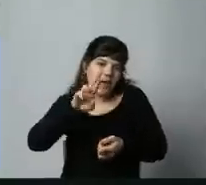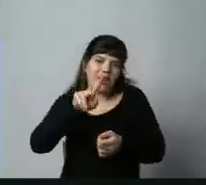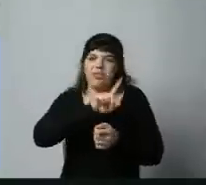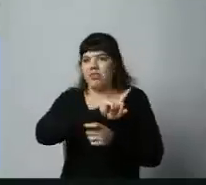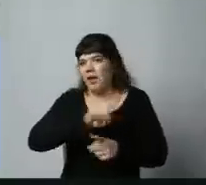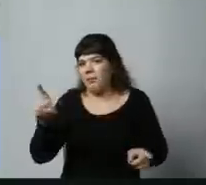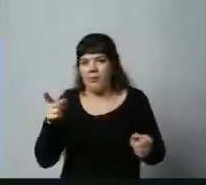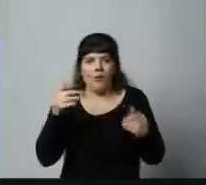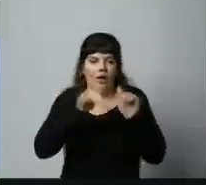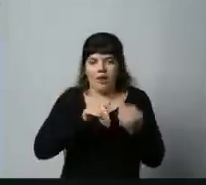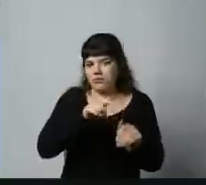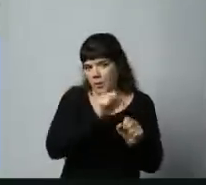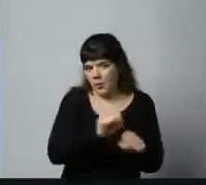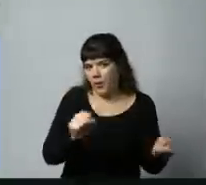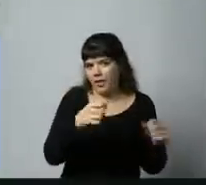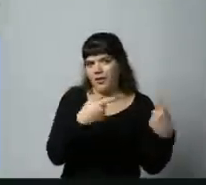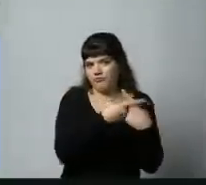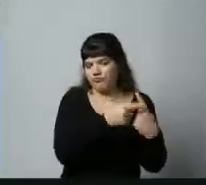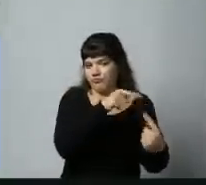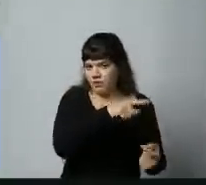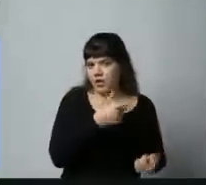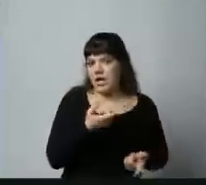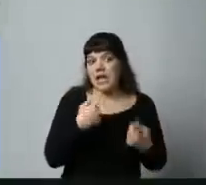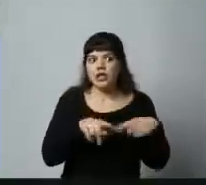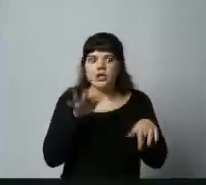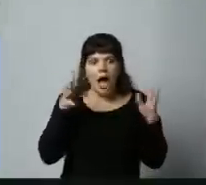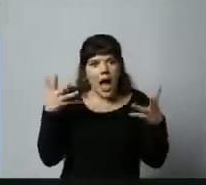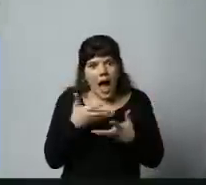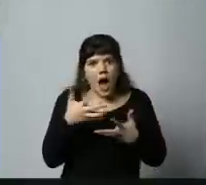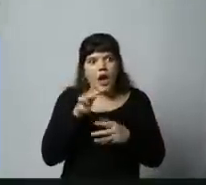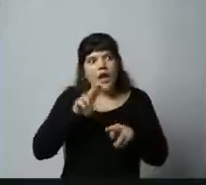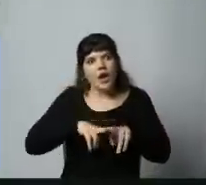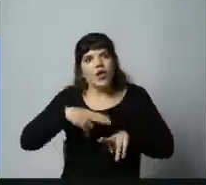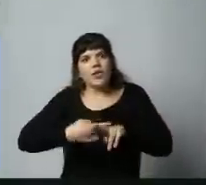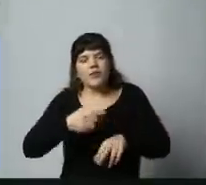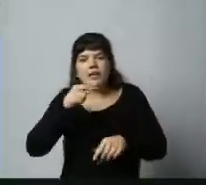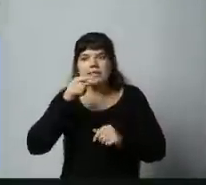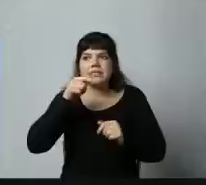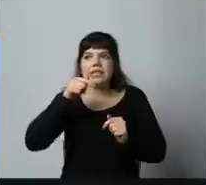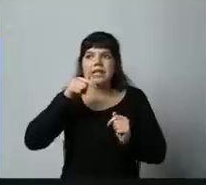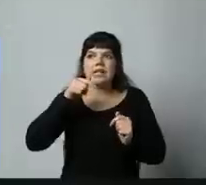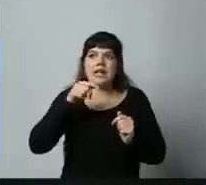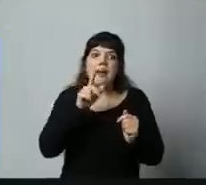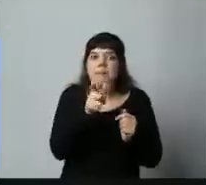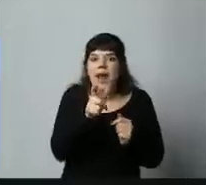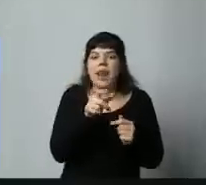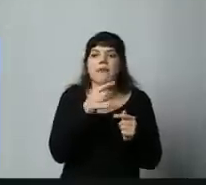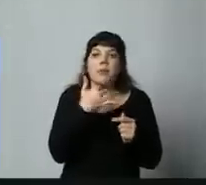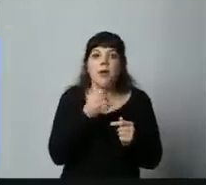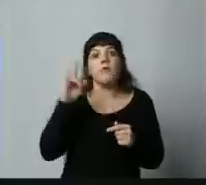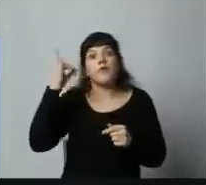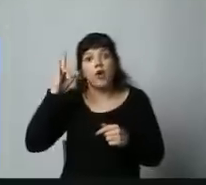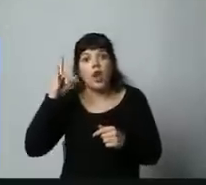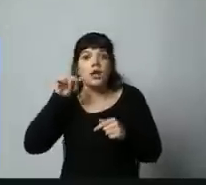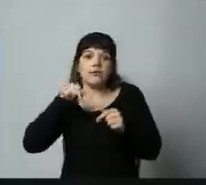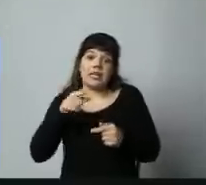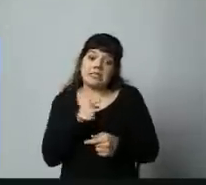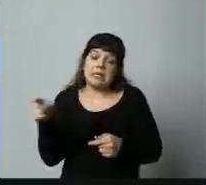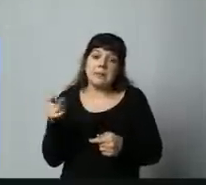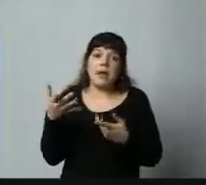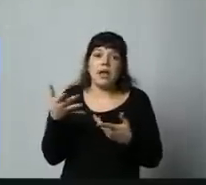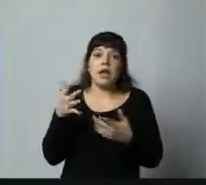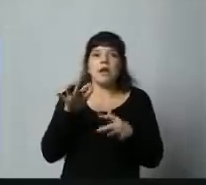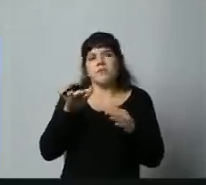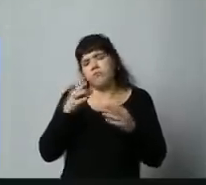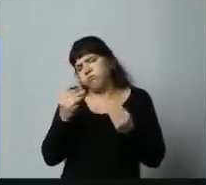elecciones de ese año entonces Esas dos palabras están hoy en 2020 recorriendo la región en el caso de Bolivia vamos a decir que esta semana